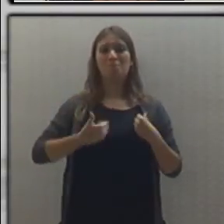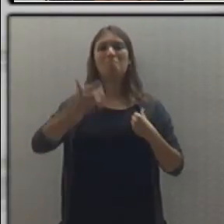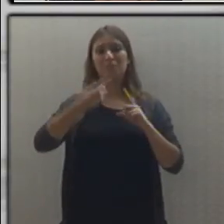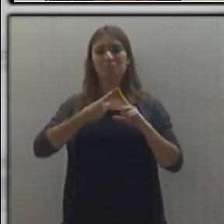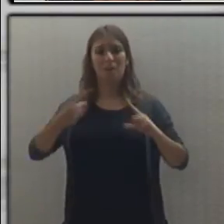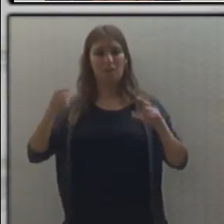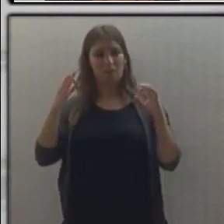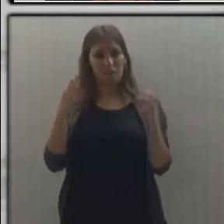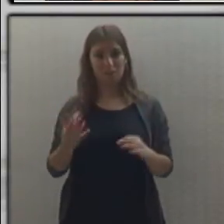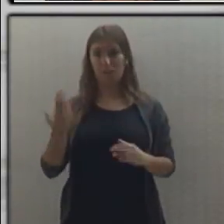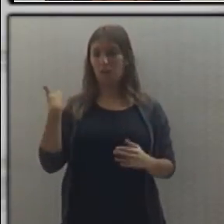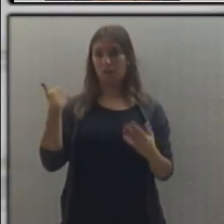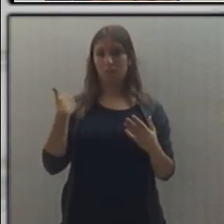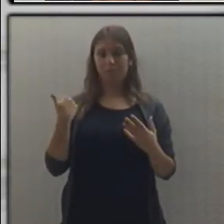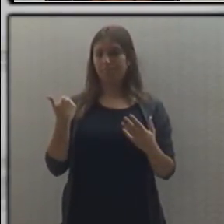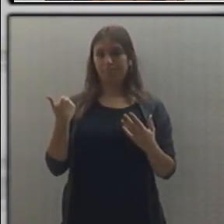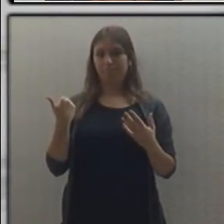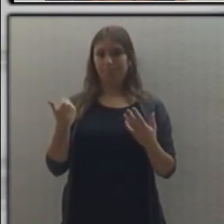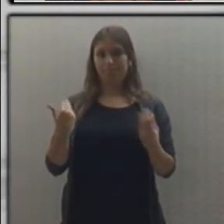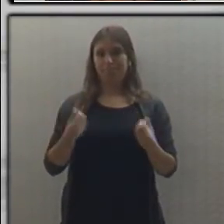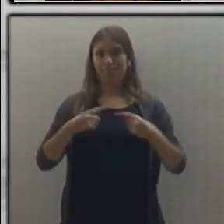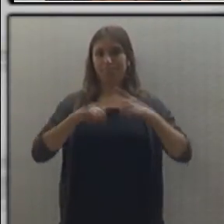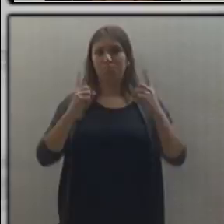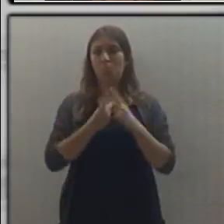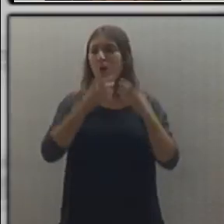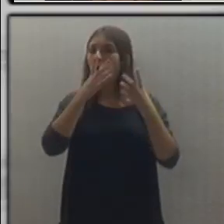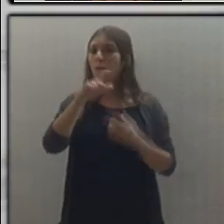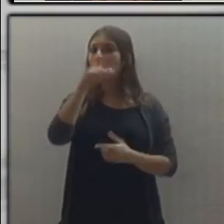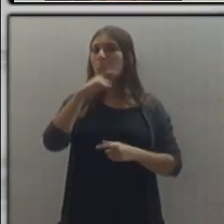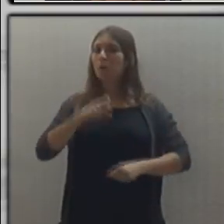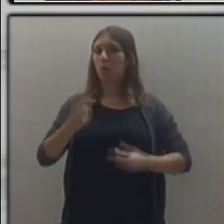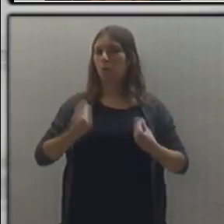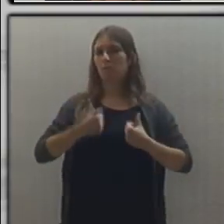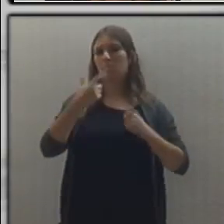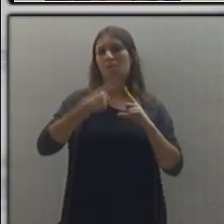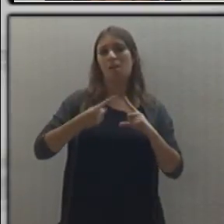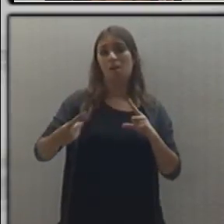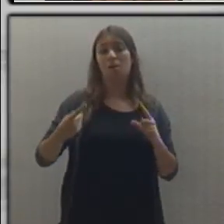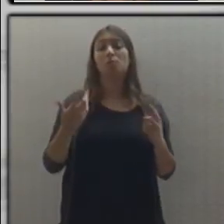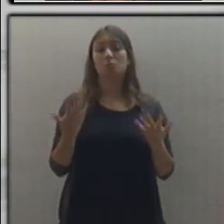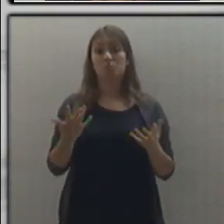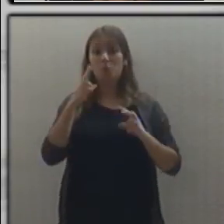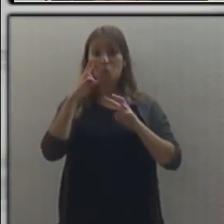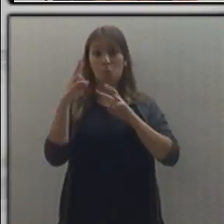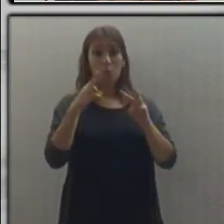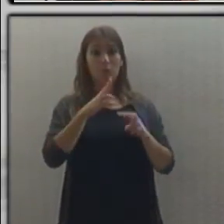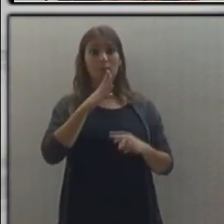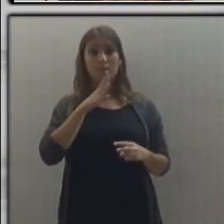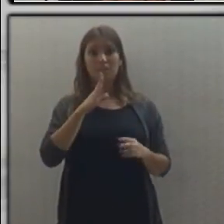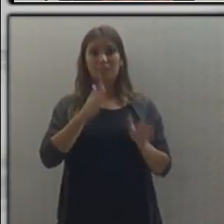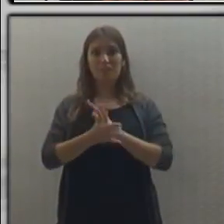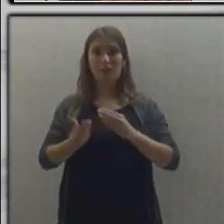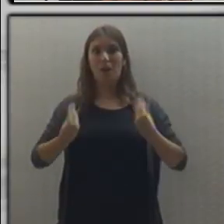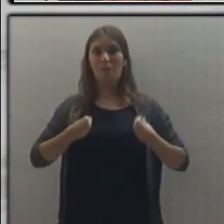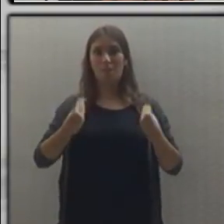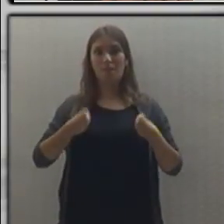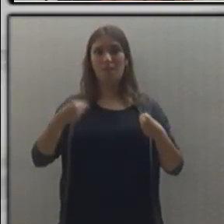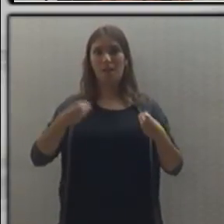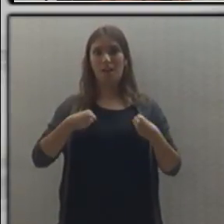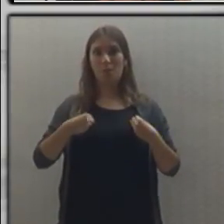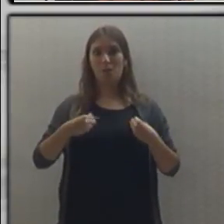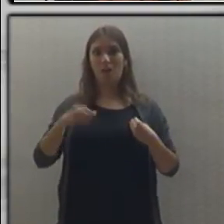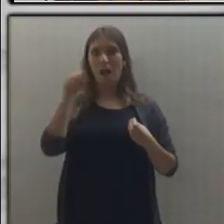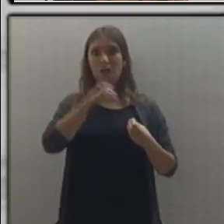hemos aumentado el volumen de la población de personas mayores. De esa manera, como hemos añadido años a la vida, ahora